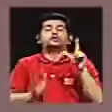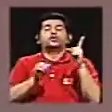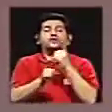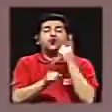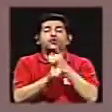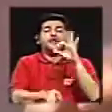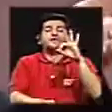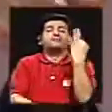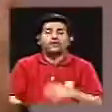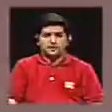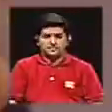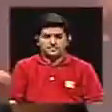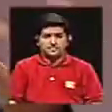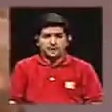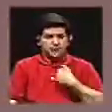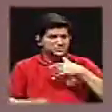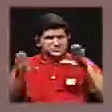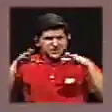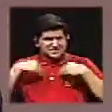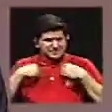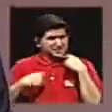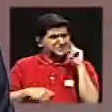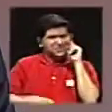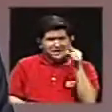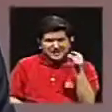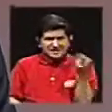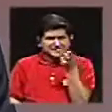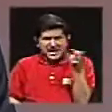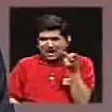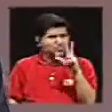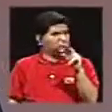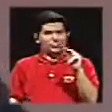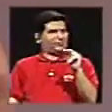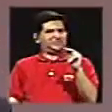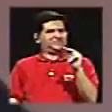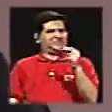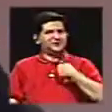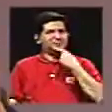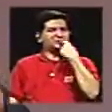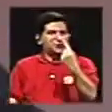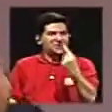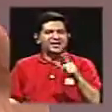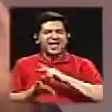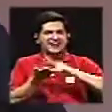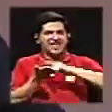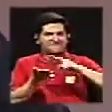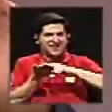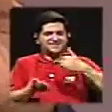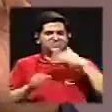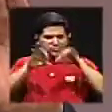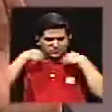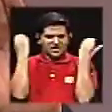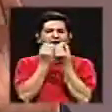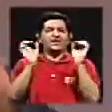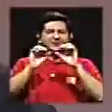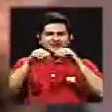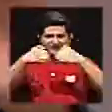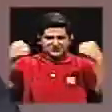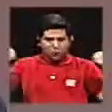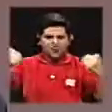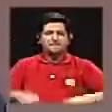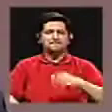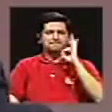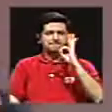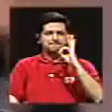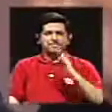correctamente. ¿Acaso que estoy aceptando los cargos que ustedes dos están formulando? Estoy diciendo, la Liberación Nacional tiene una organización sectorial